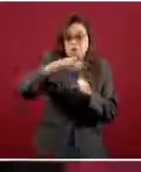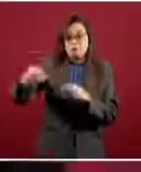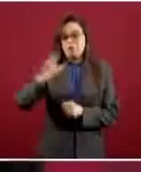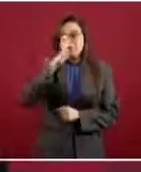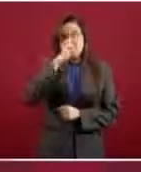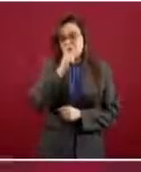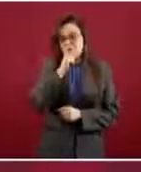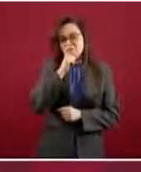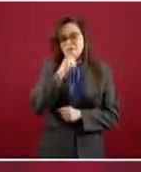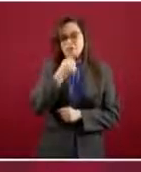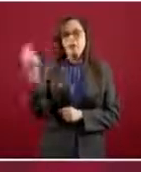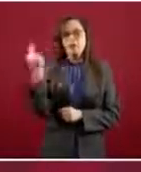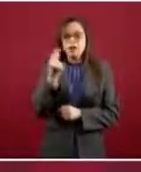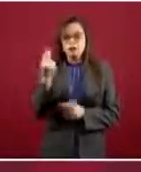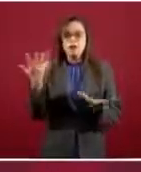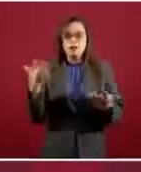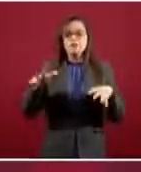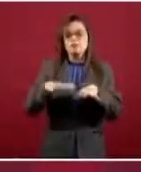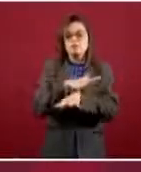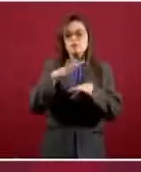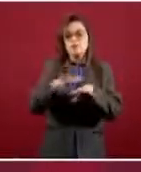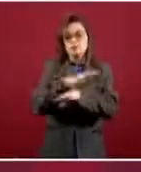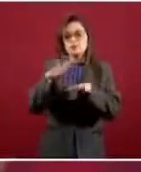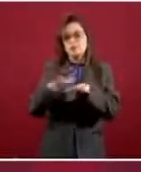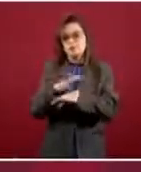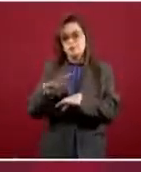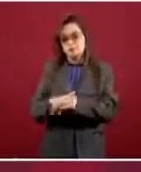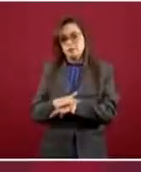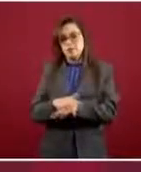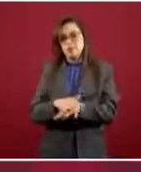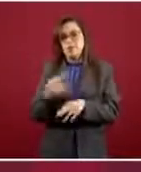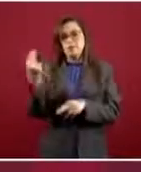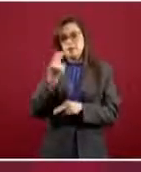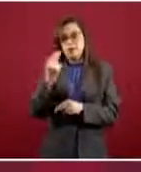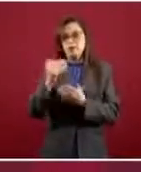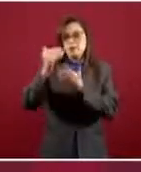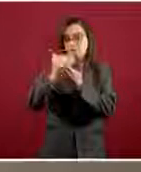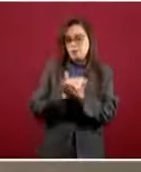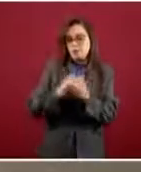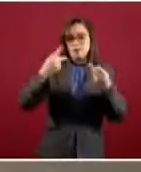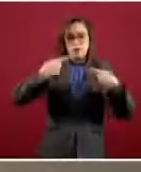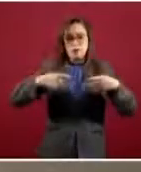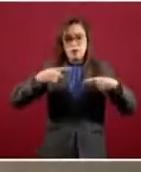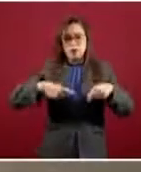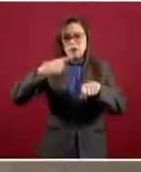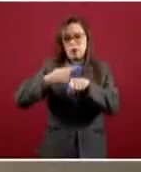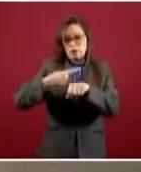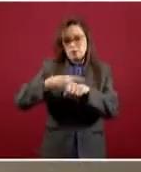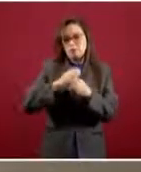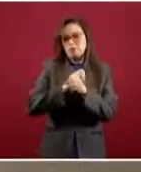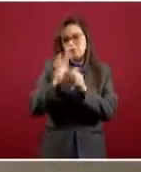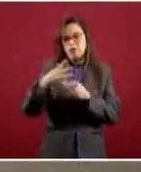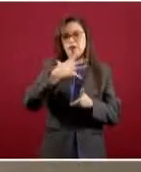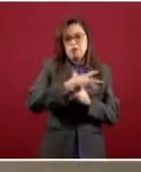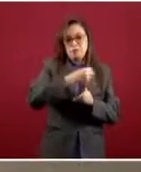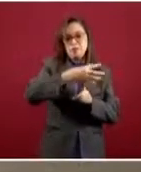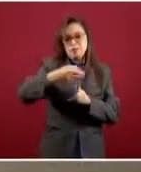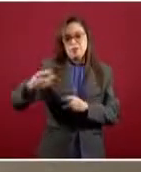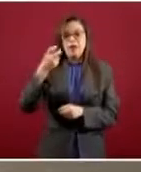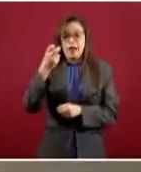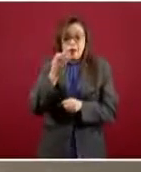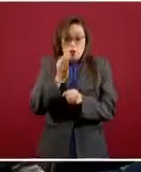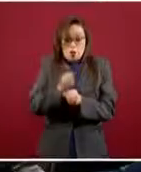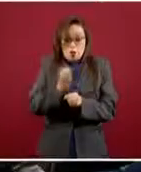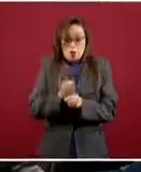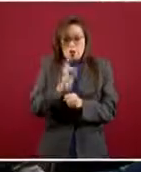es modificar la intensidad de la epidemia, reduciendo el número de los contagios. Y eso es lo que estamos en esta fase, ¿no? Lo digo todo esto